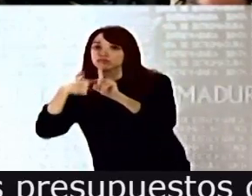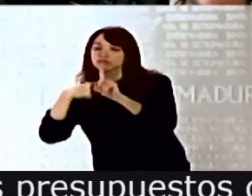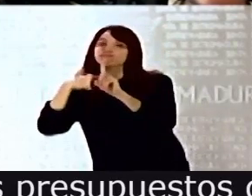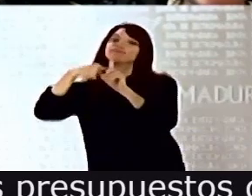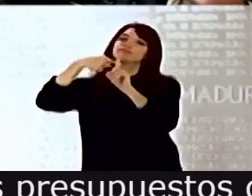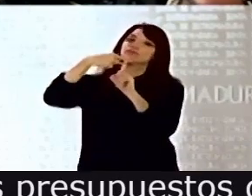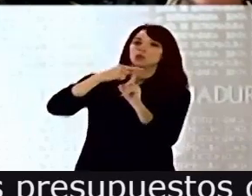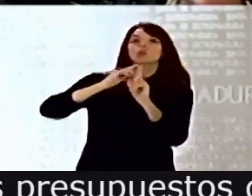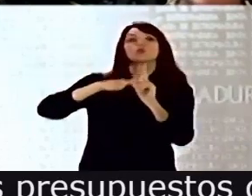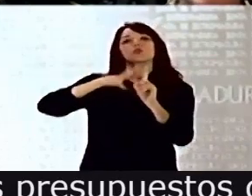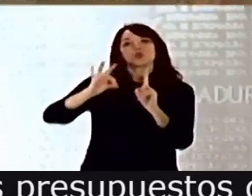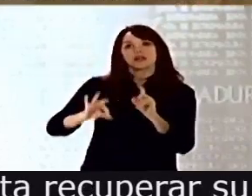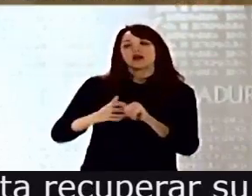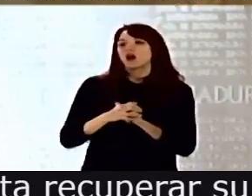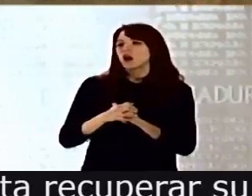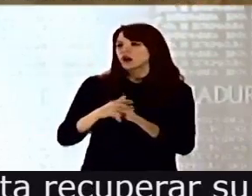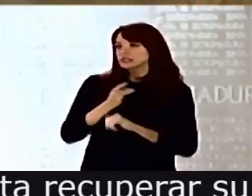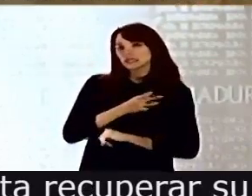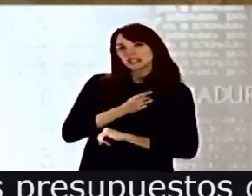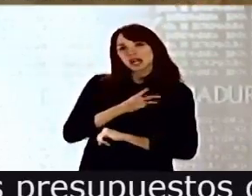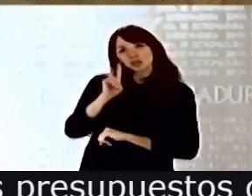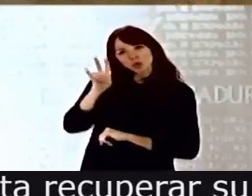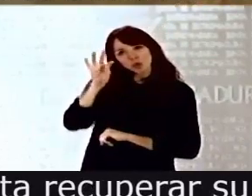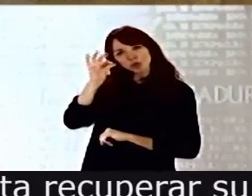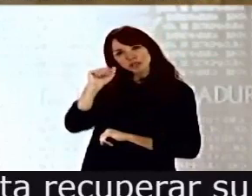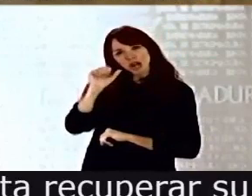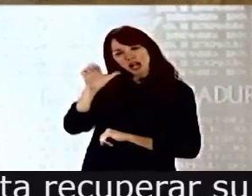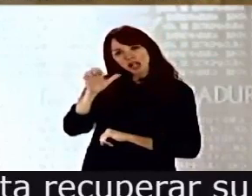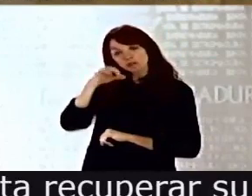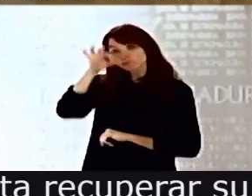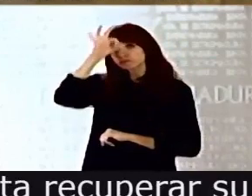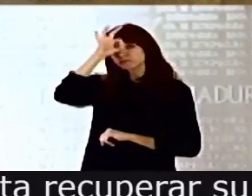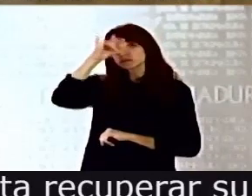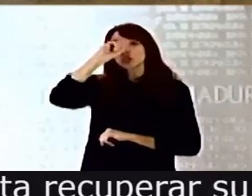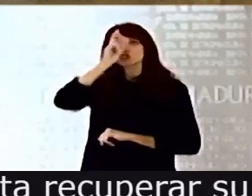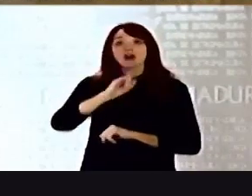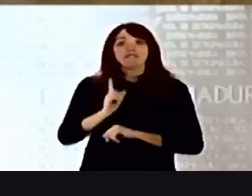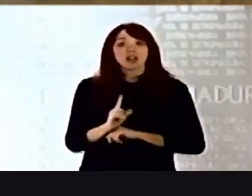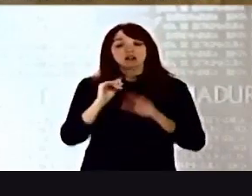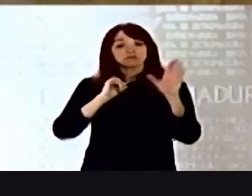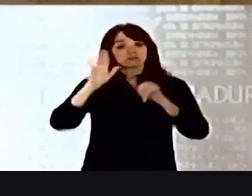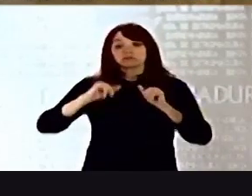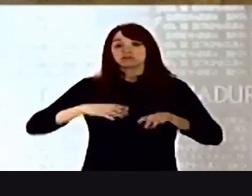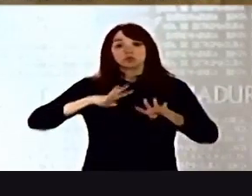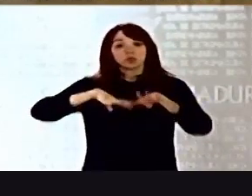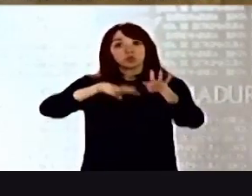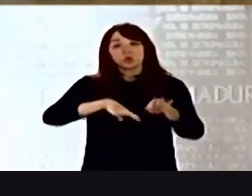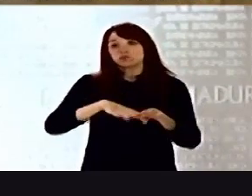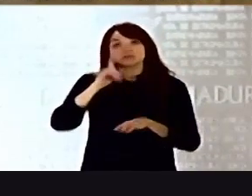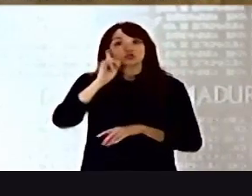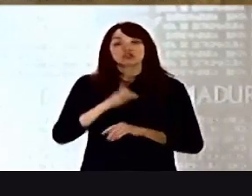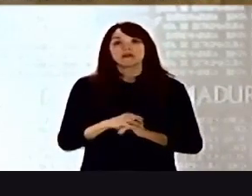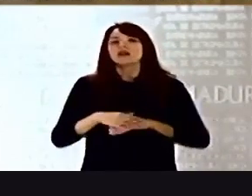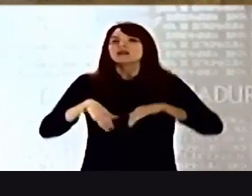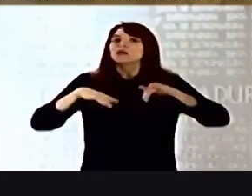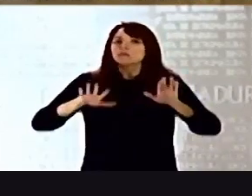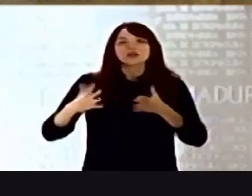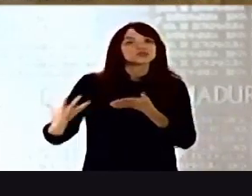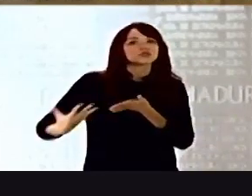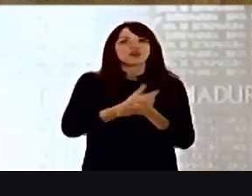últimos años. Y es el sindicato USAE quien los convoca. No tengo conocimiento de esa convocatoria, pero en cualquier caso todas